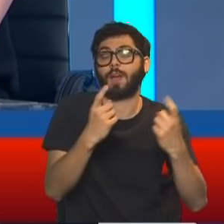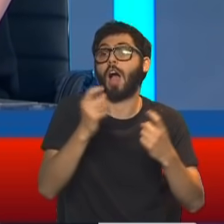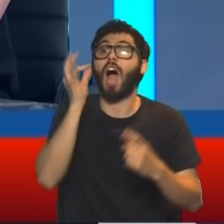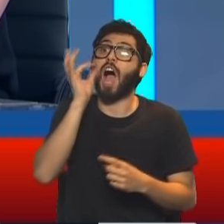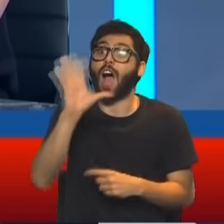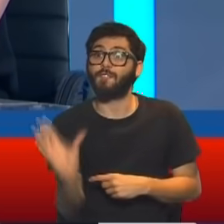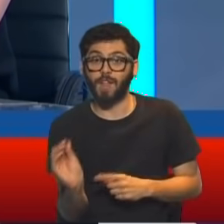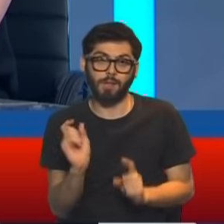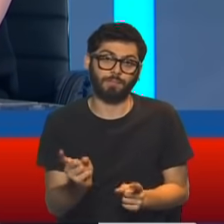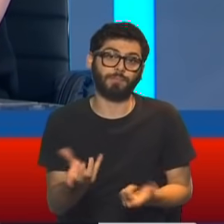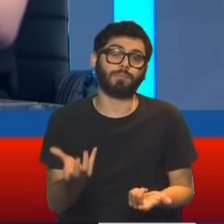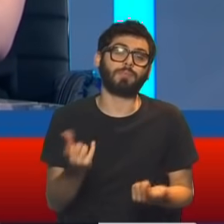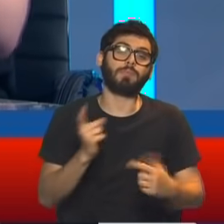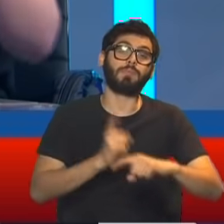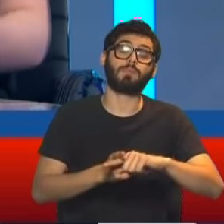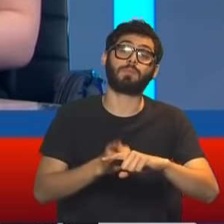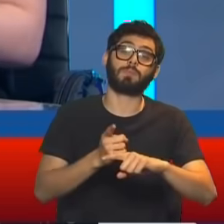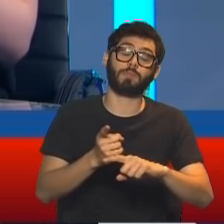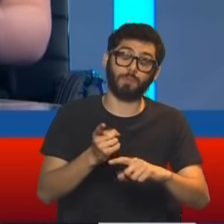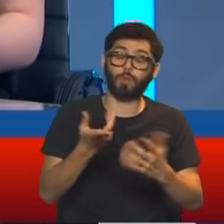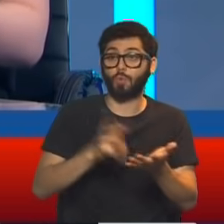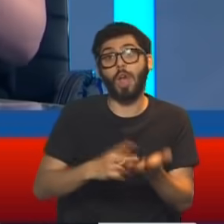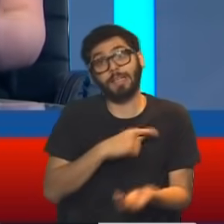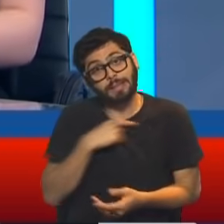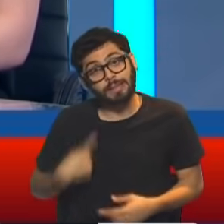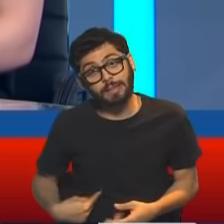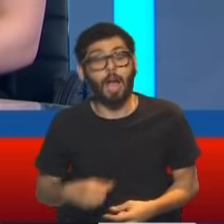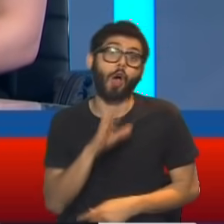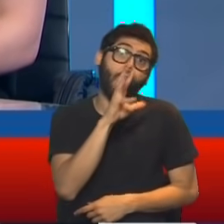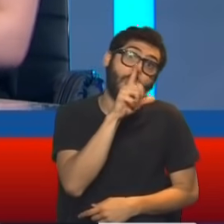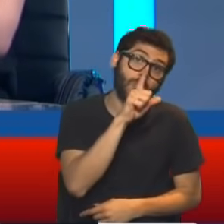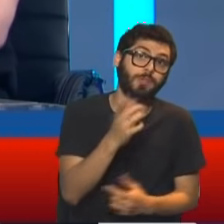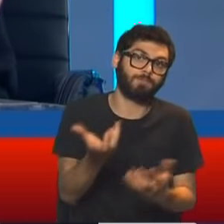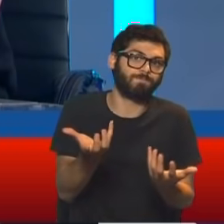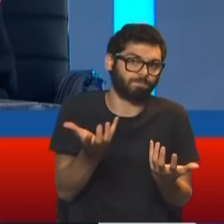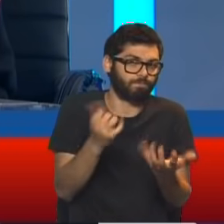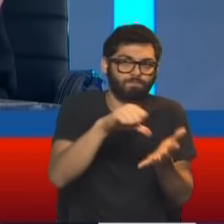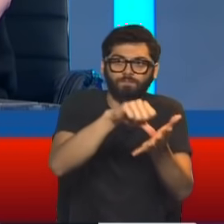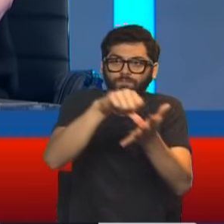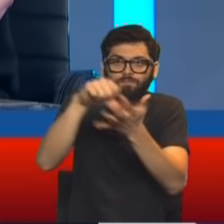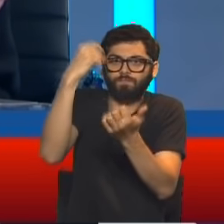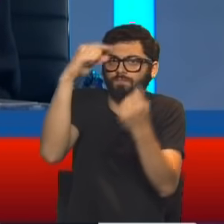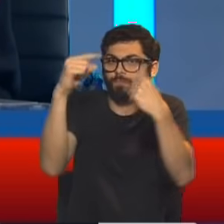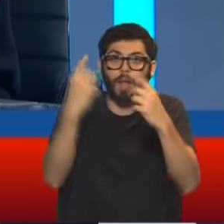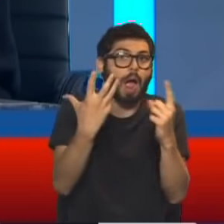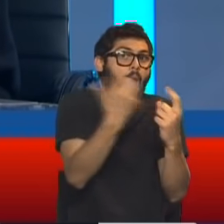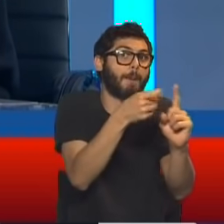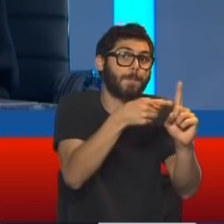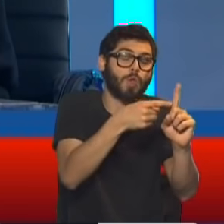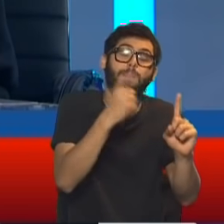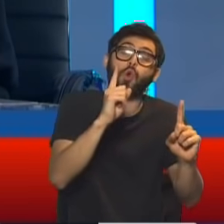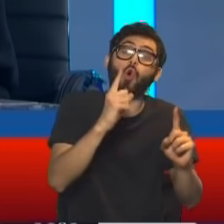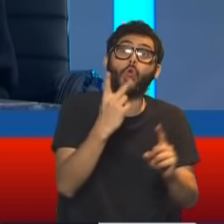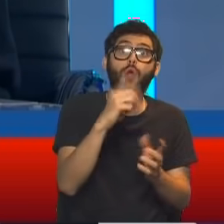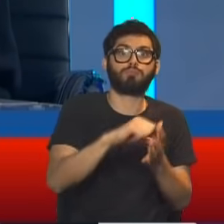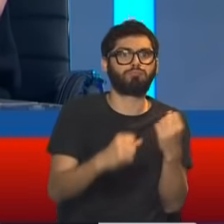África, y bueno, vuelvo a decir esto, China también, Rusia. Bueno, diversos países han apoyado a la funcionaria, pero, por ejemplo, dos